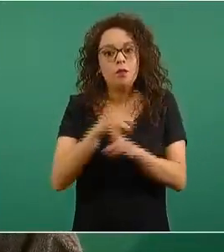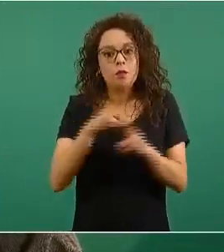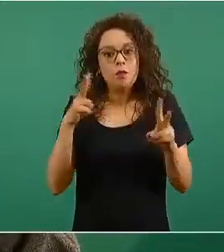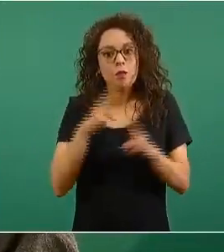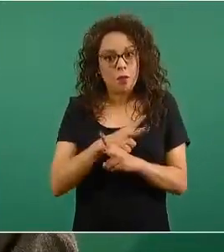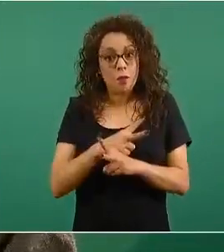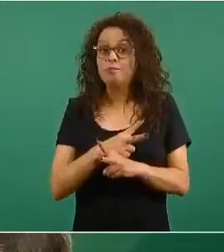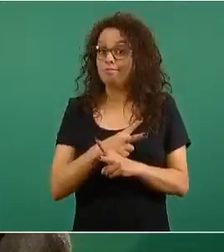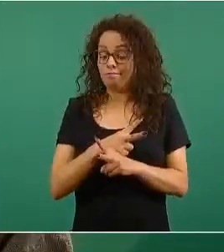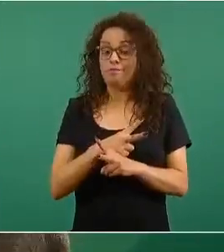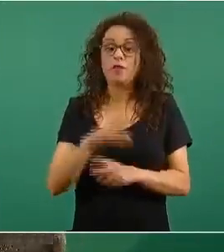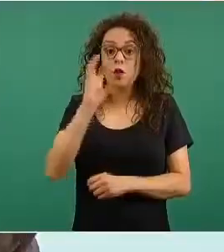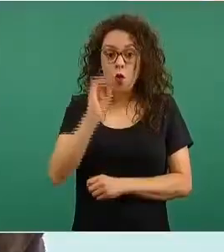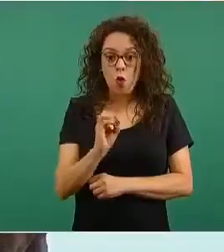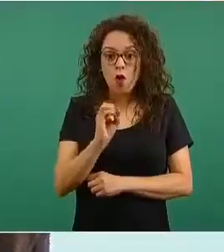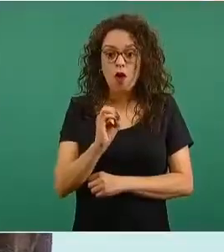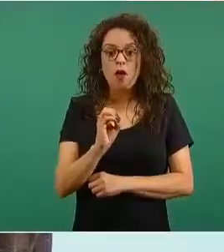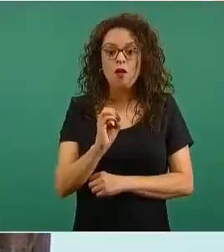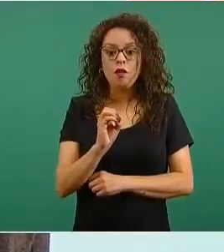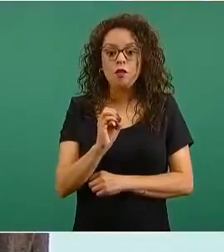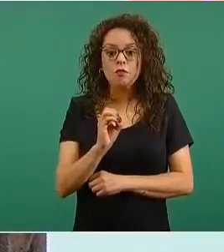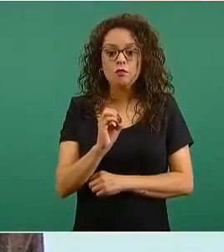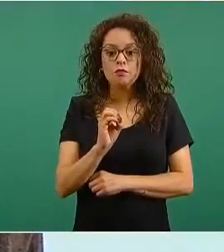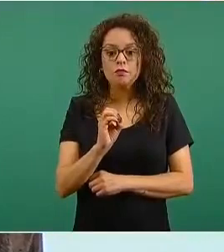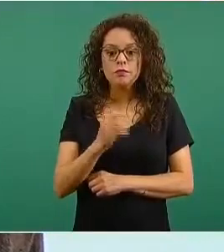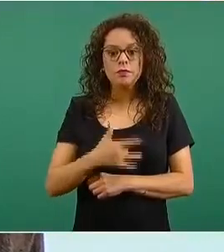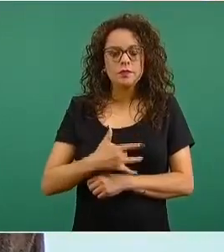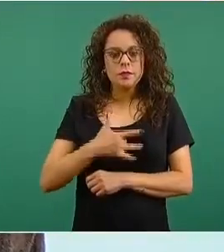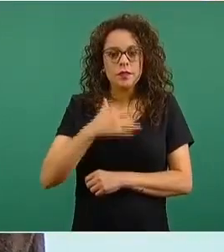que tiene un estado de choque y se le